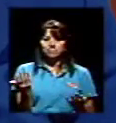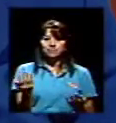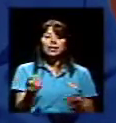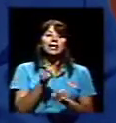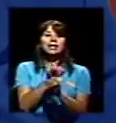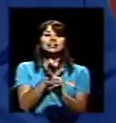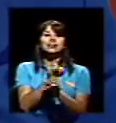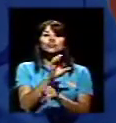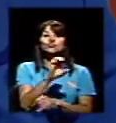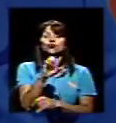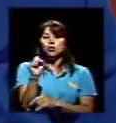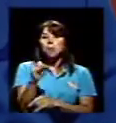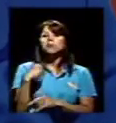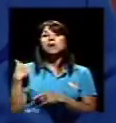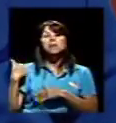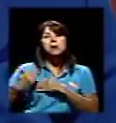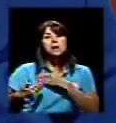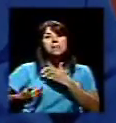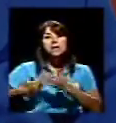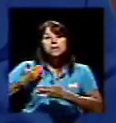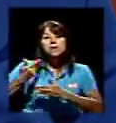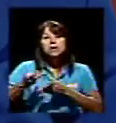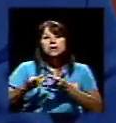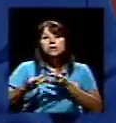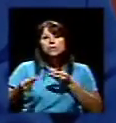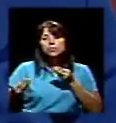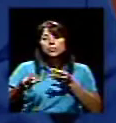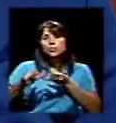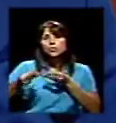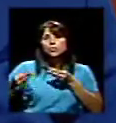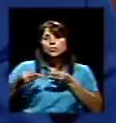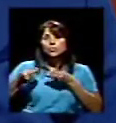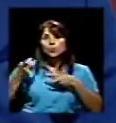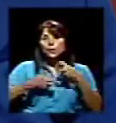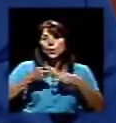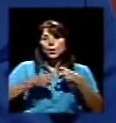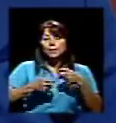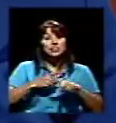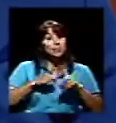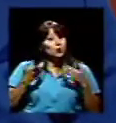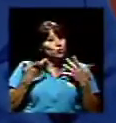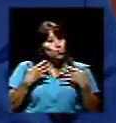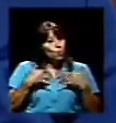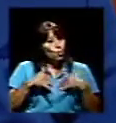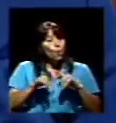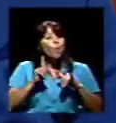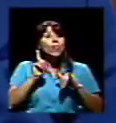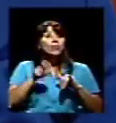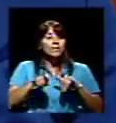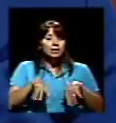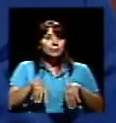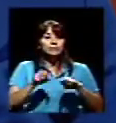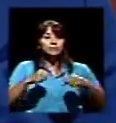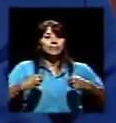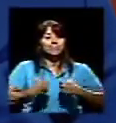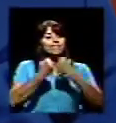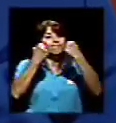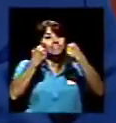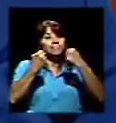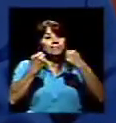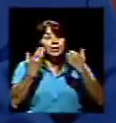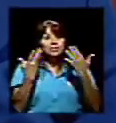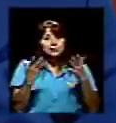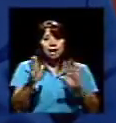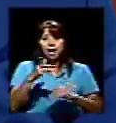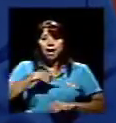ido solucionando problemas, sin embargo, hay muchos retos todavía que enfrentar. A nosotros ya se nos está